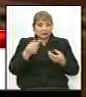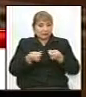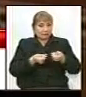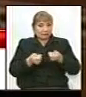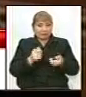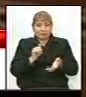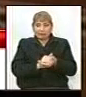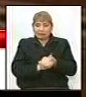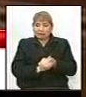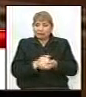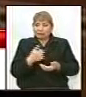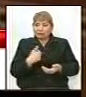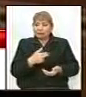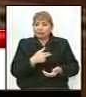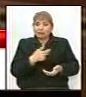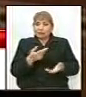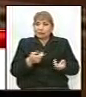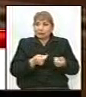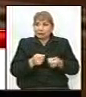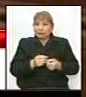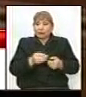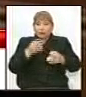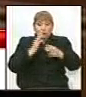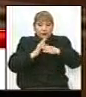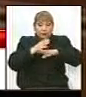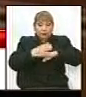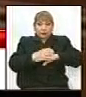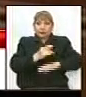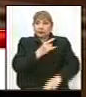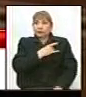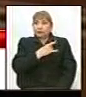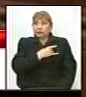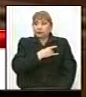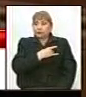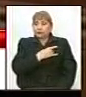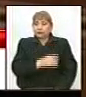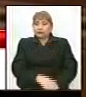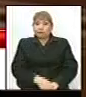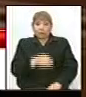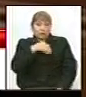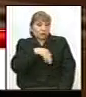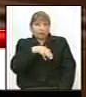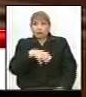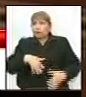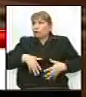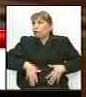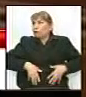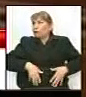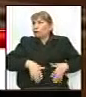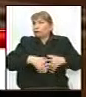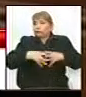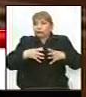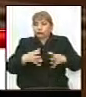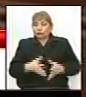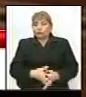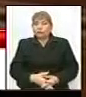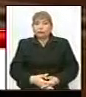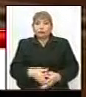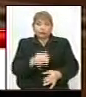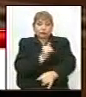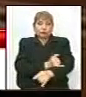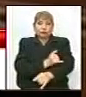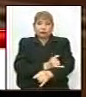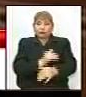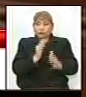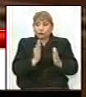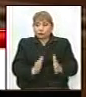por el hecho de que un partido político, a través de una universidad que tiene un bolsillo bastante grande, ha tomado control de esta institución,